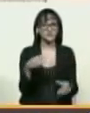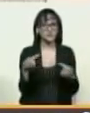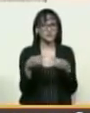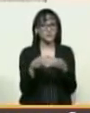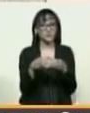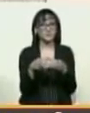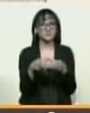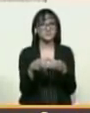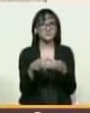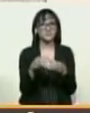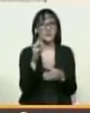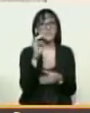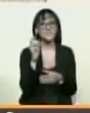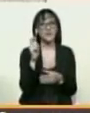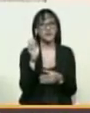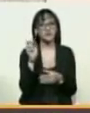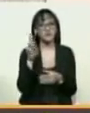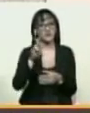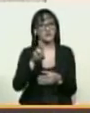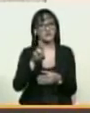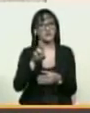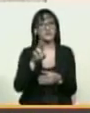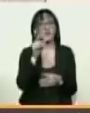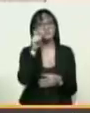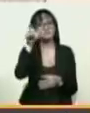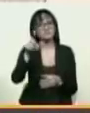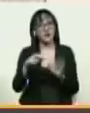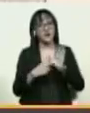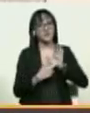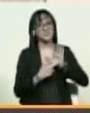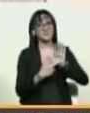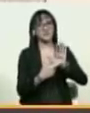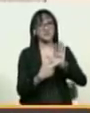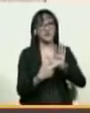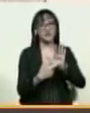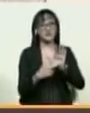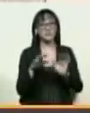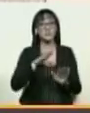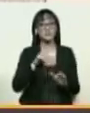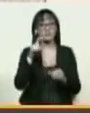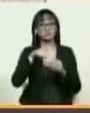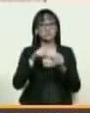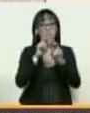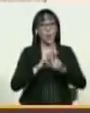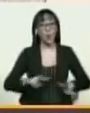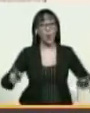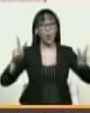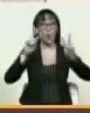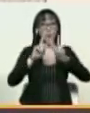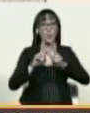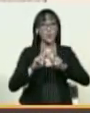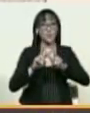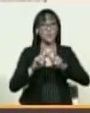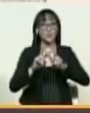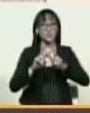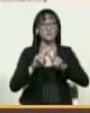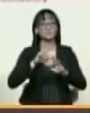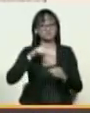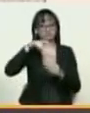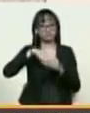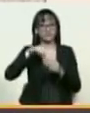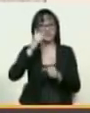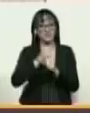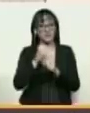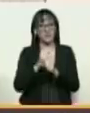señor Peter Grossman, representante permanente de las Naciones Unidas ante la República Bolivariana de Venezuela, a quien también